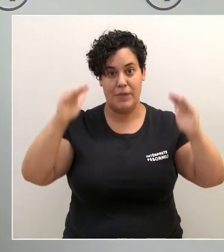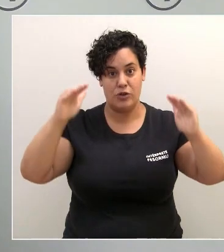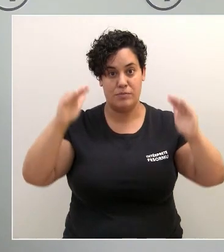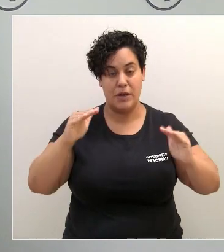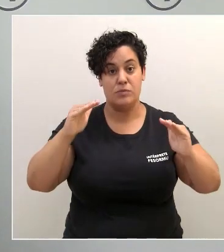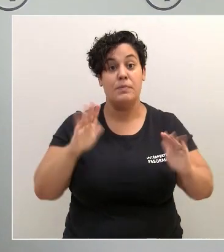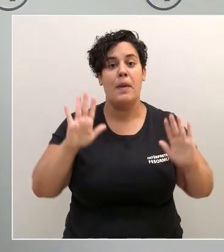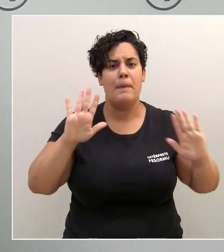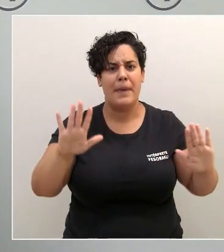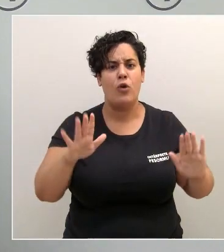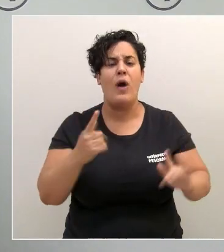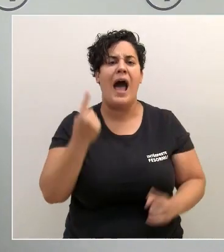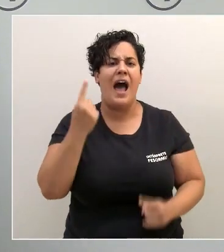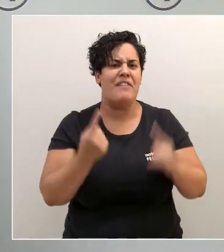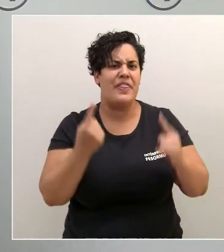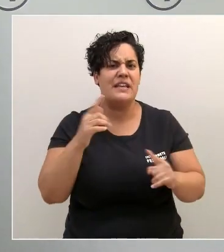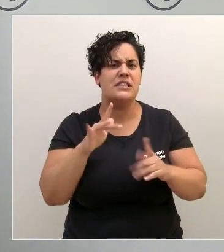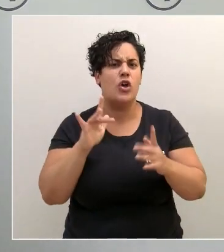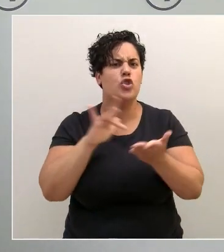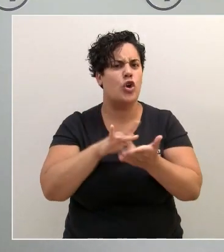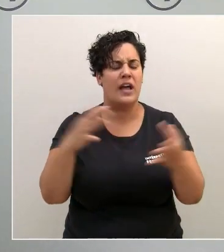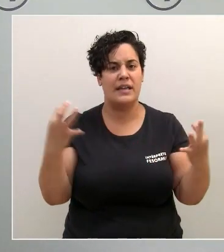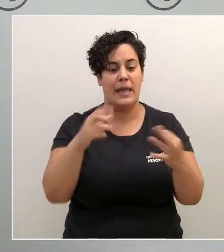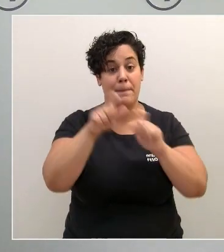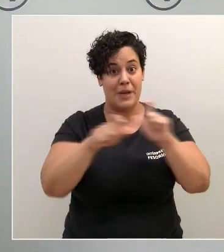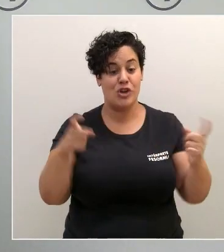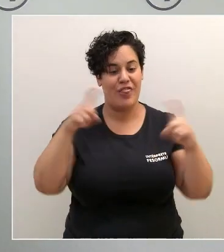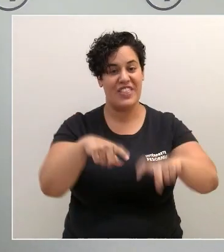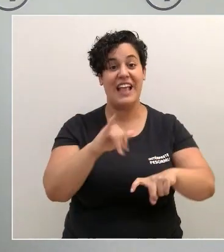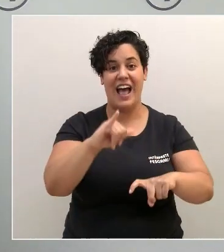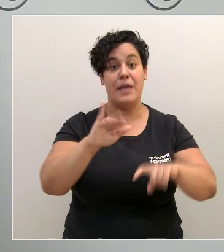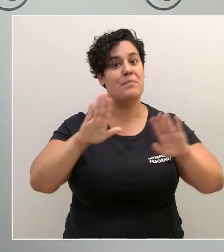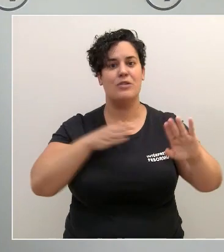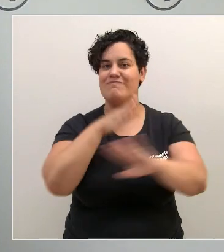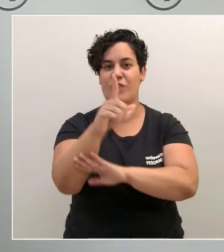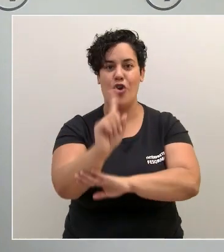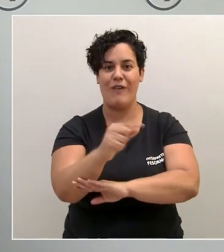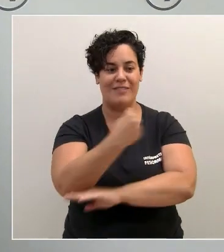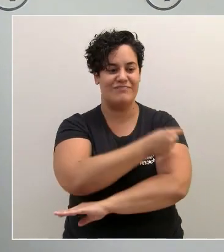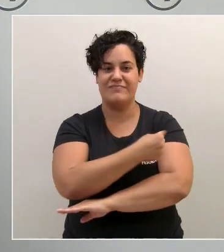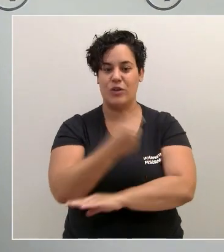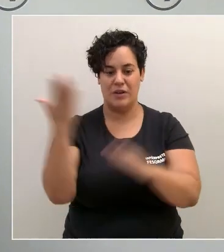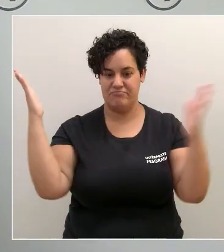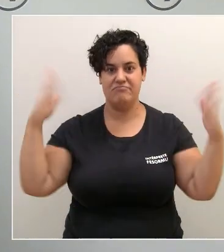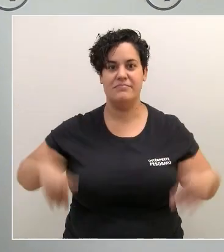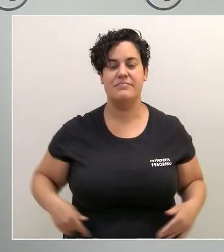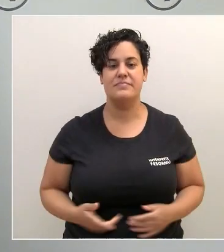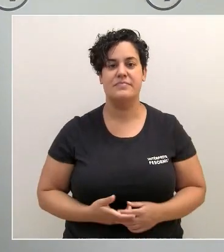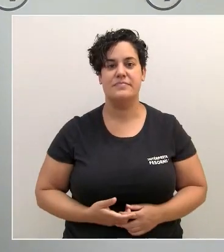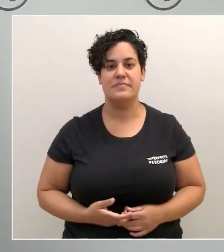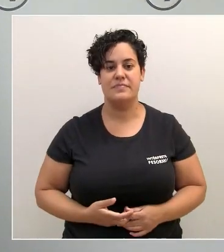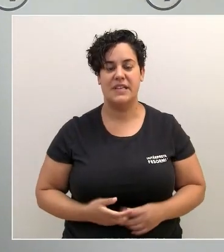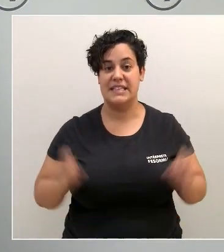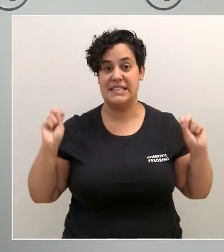veces no acuden a esa vacunación. Si queremos acabar cuanto antes entre todos con esto, por